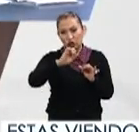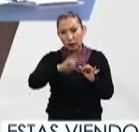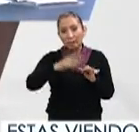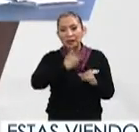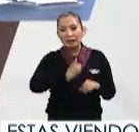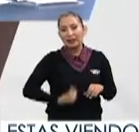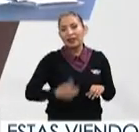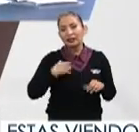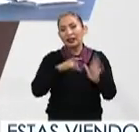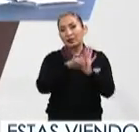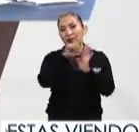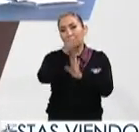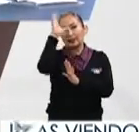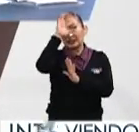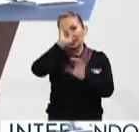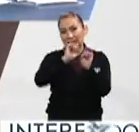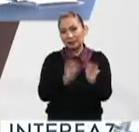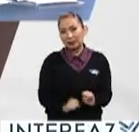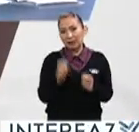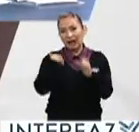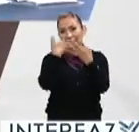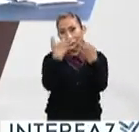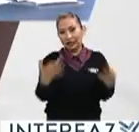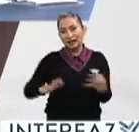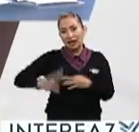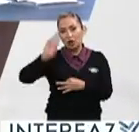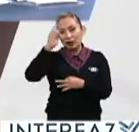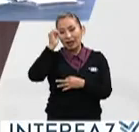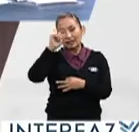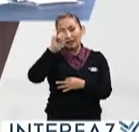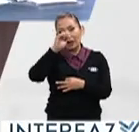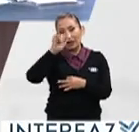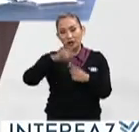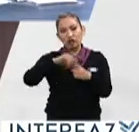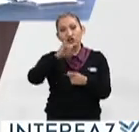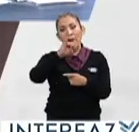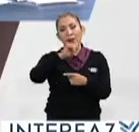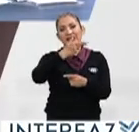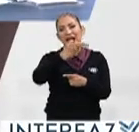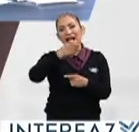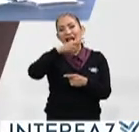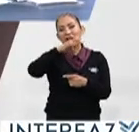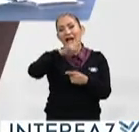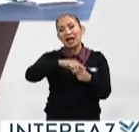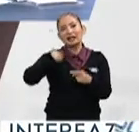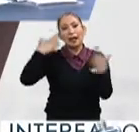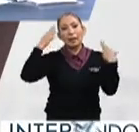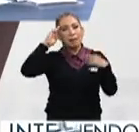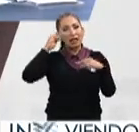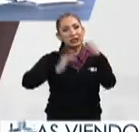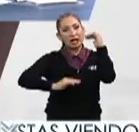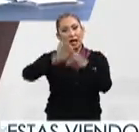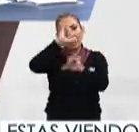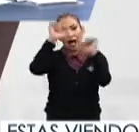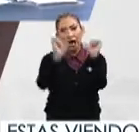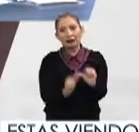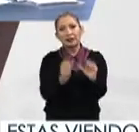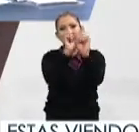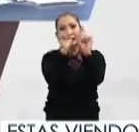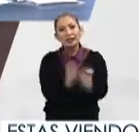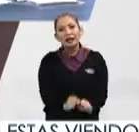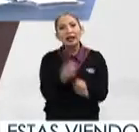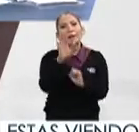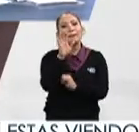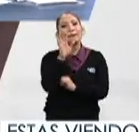presidente del Departamento de Ciencias del Sistema de la Tierra de la Universidad de Stanford, Thomas Hayden, director de Maestría en Artes en